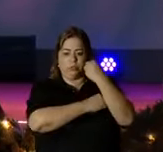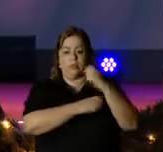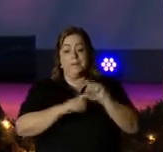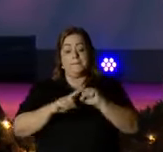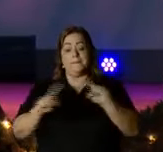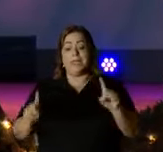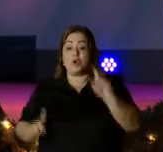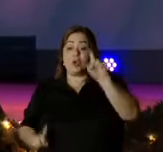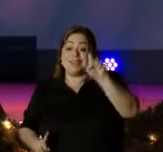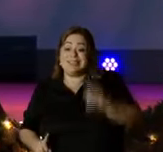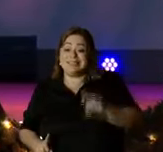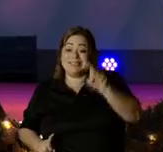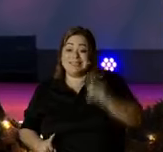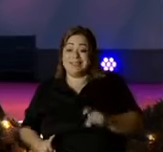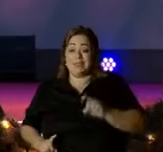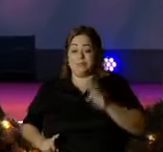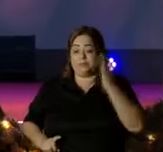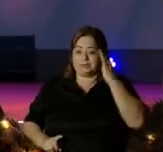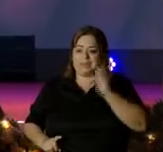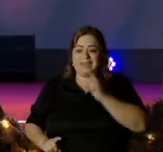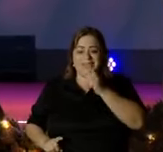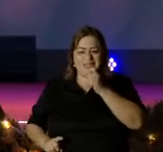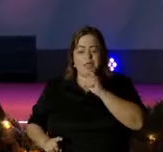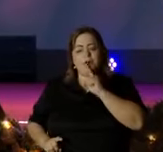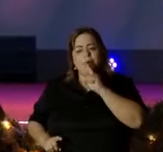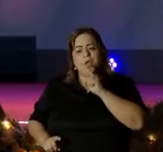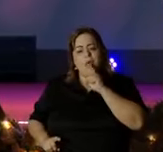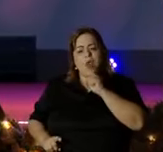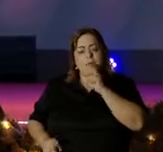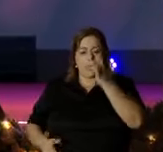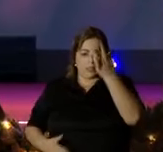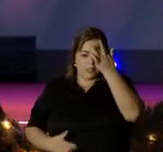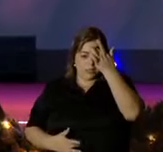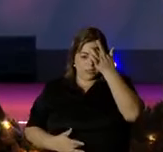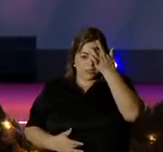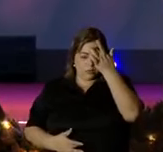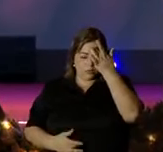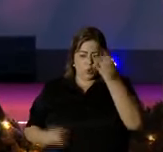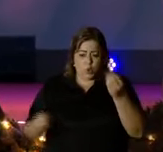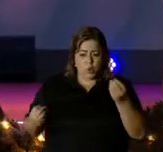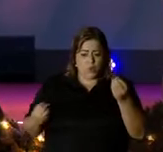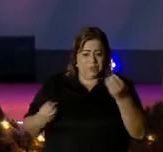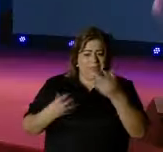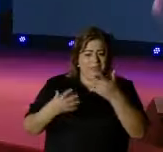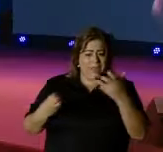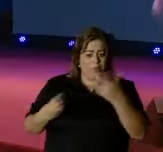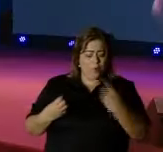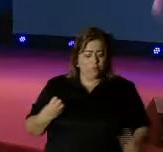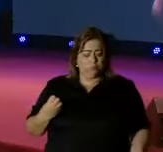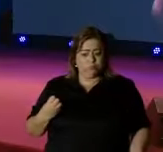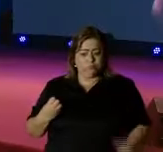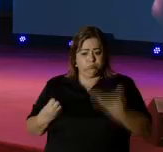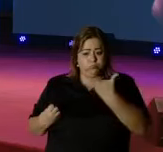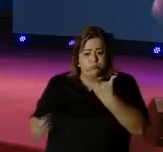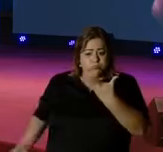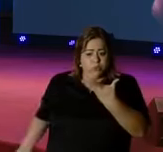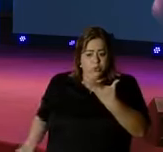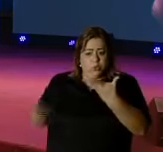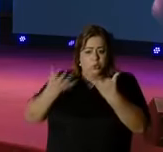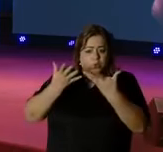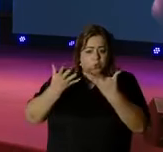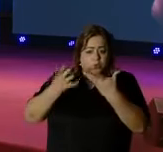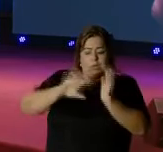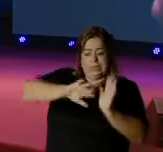supiéramos realmente quién es Jesús. Y esos temores que nos asaltan porque somos humanos,